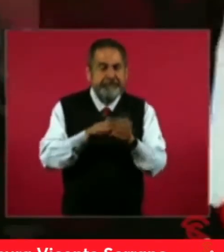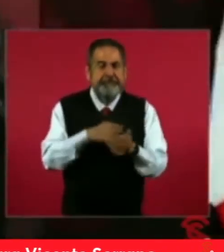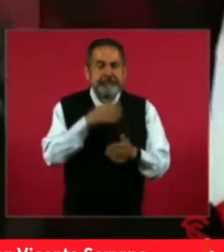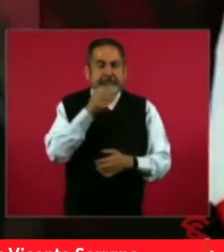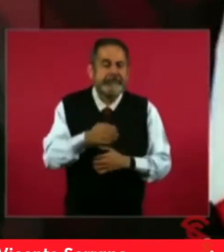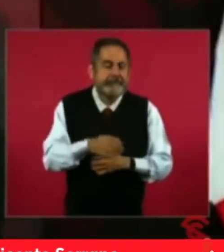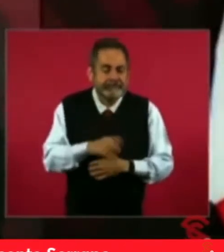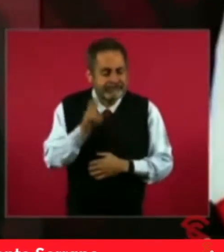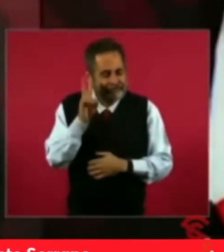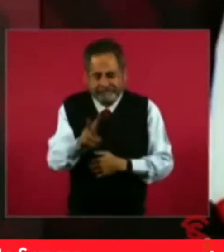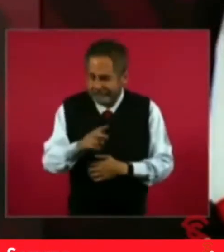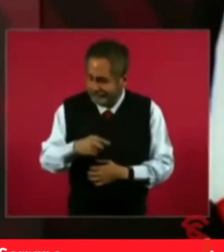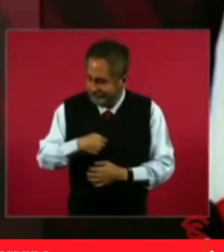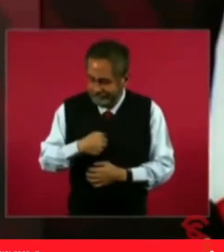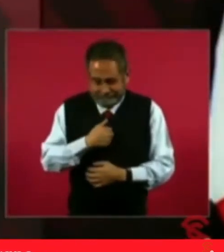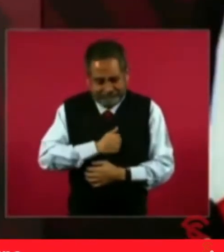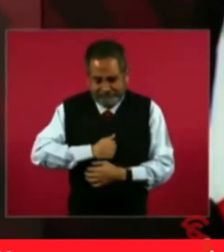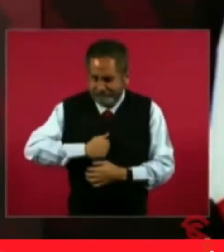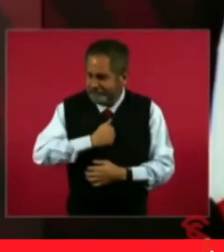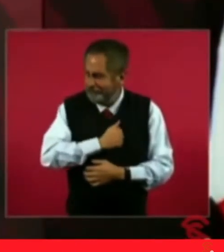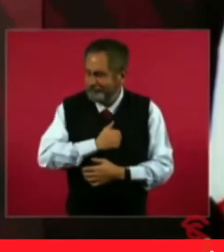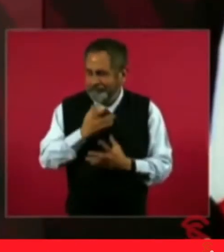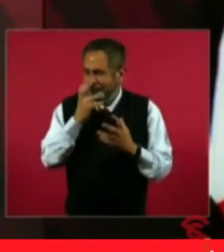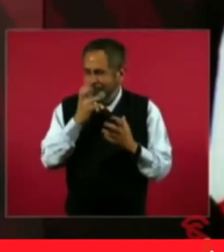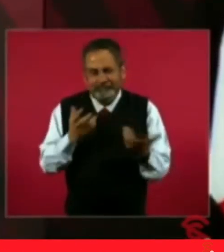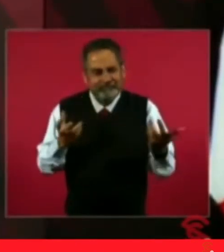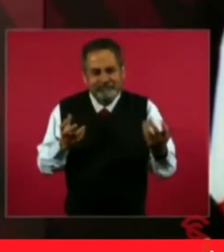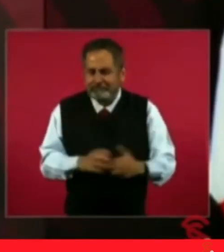que lamento mucho